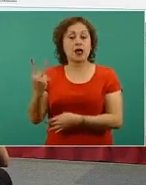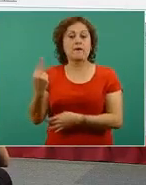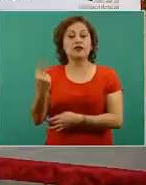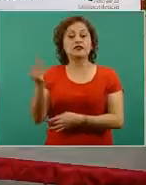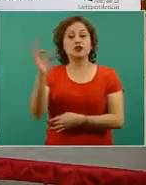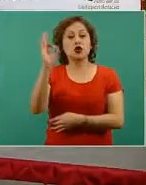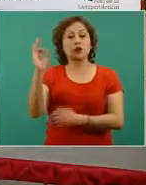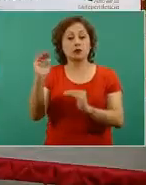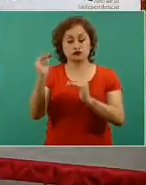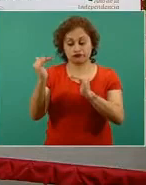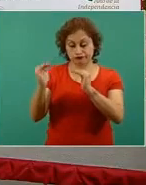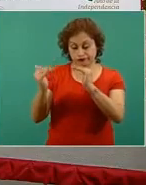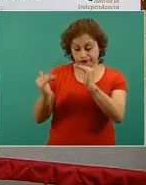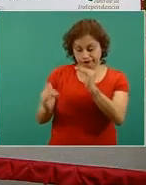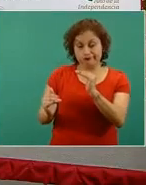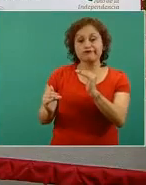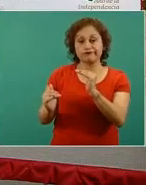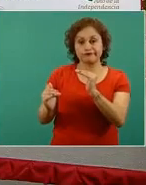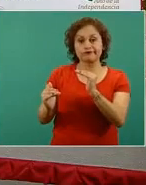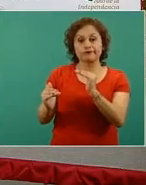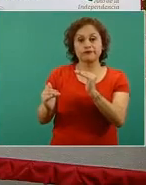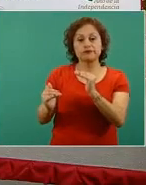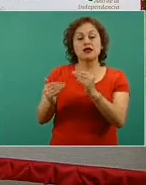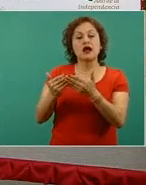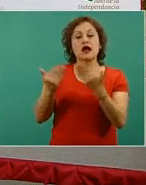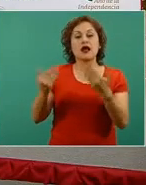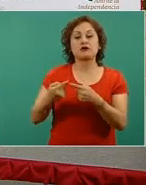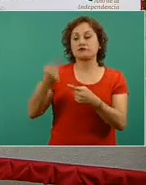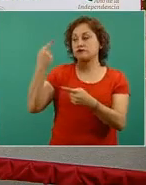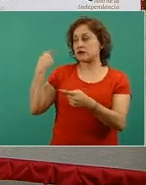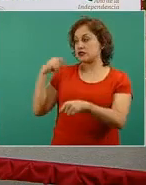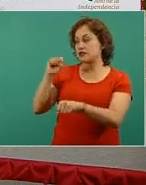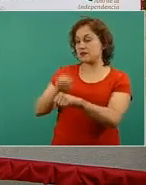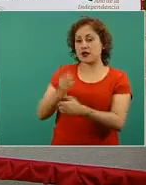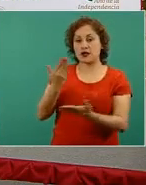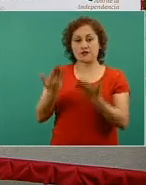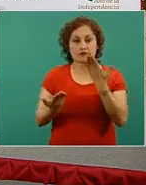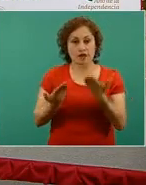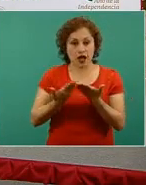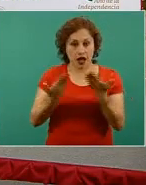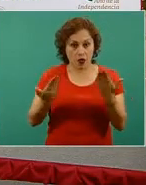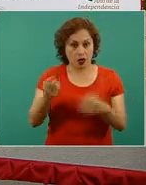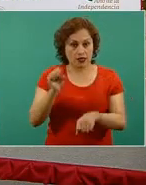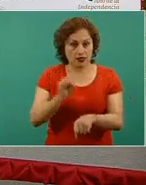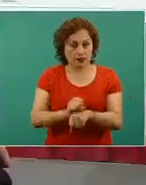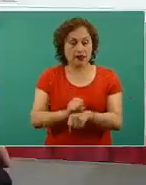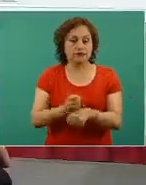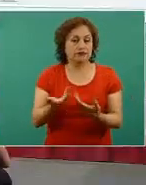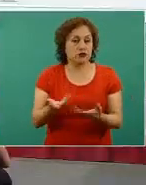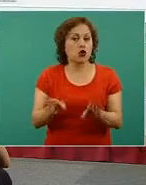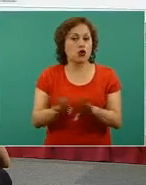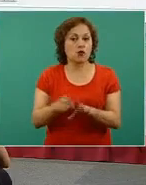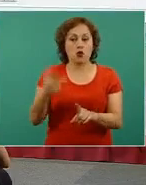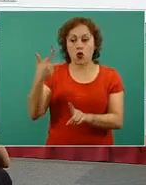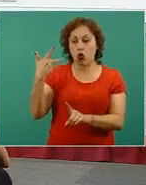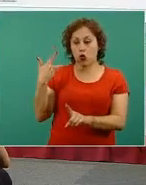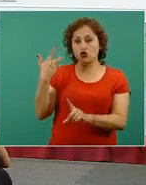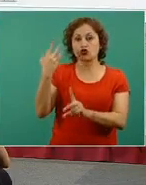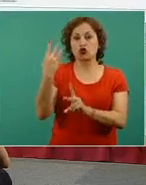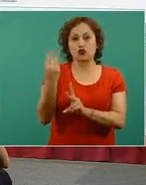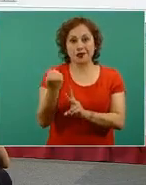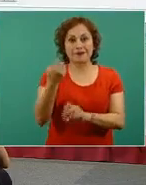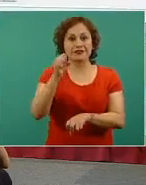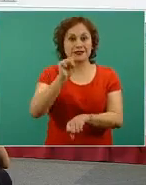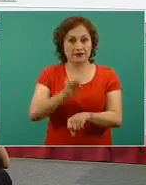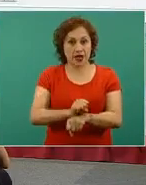un punto porcentual con respecto a la semana anterior. Recordar, semana 9 y con respecto a la anterior, la semana